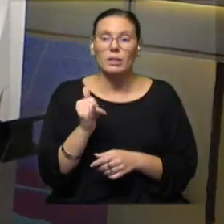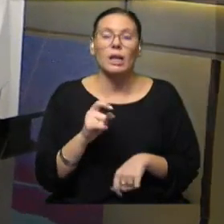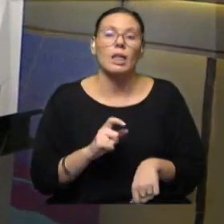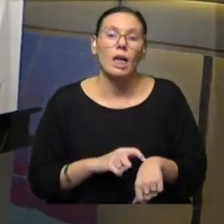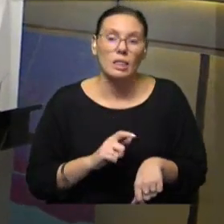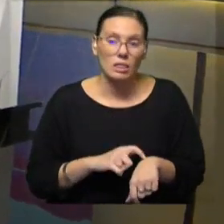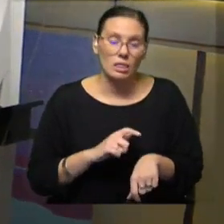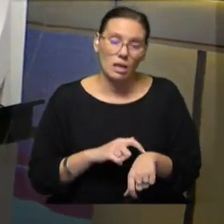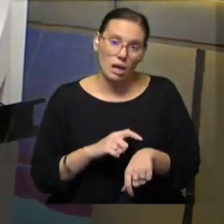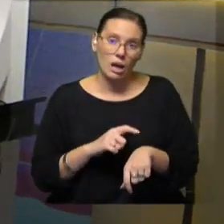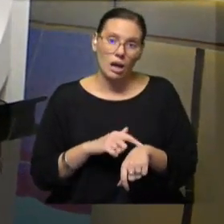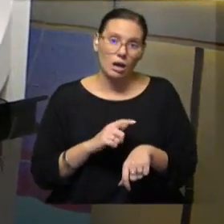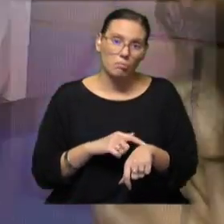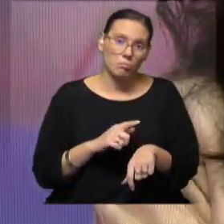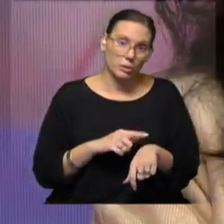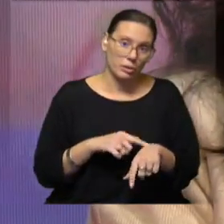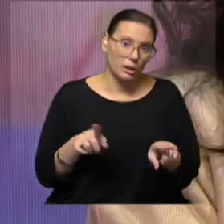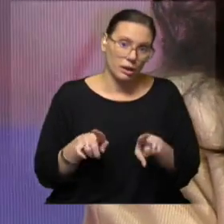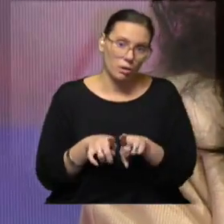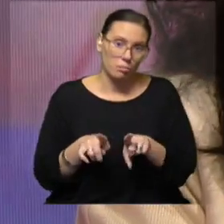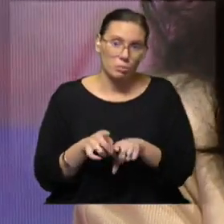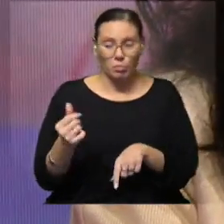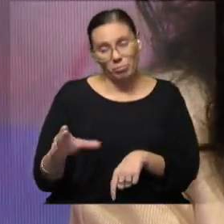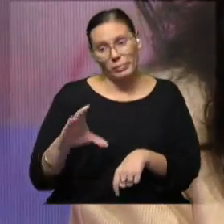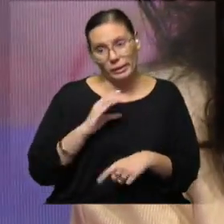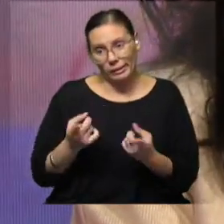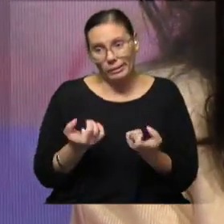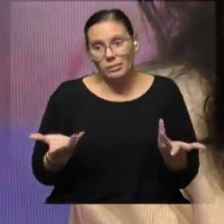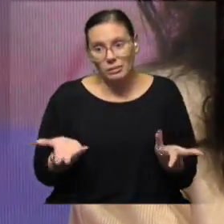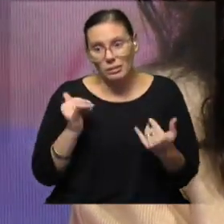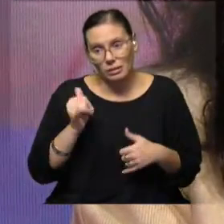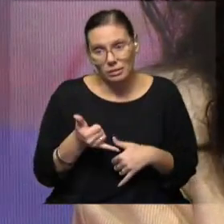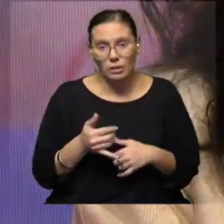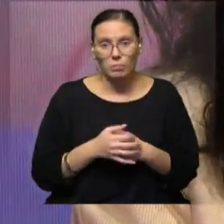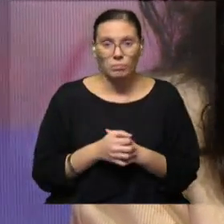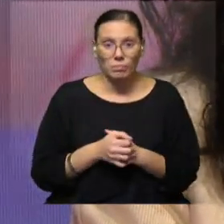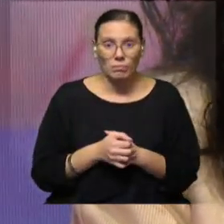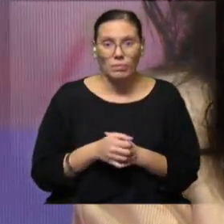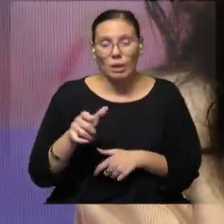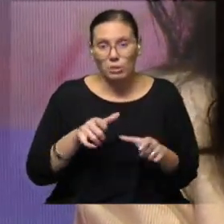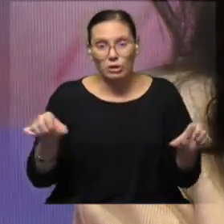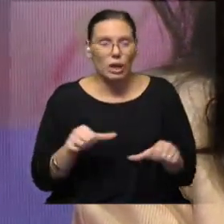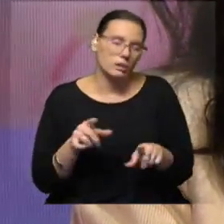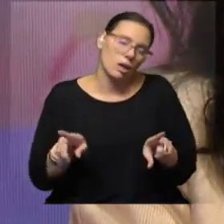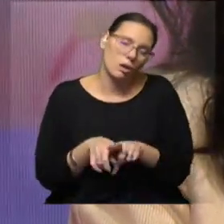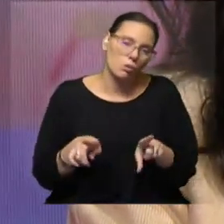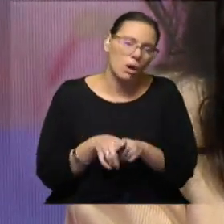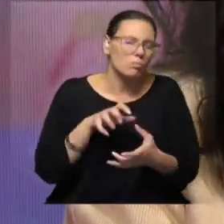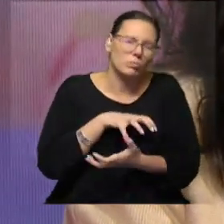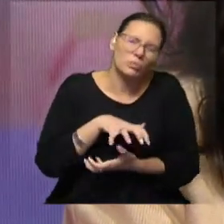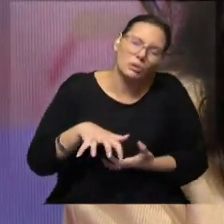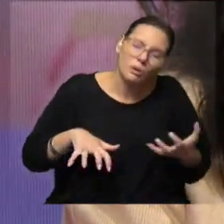tiempo y el tiempo hacen falta recursos. Es muy, la gente lo hace igual, es muy